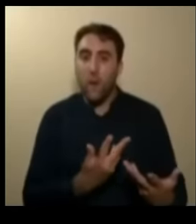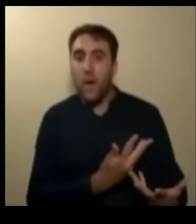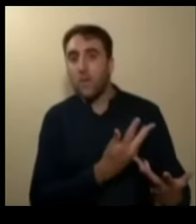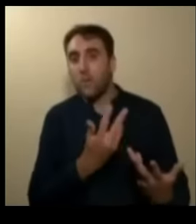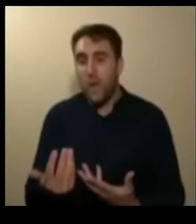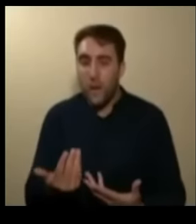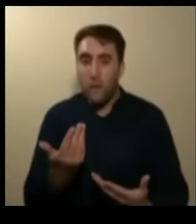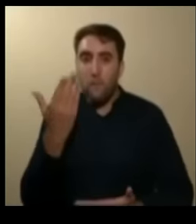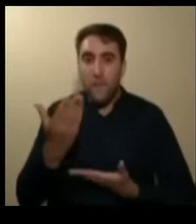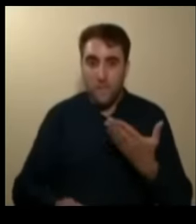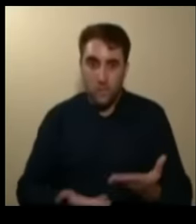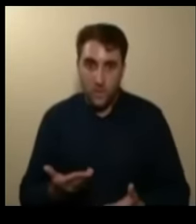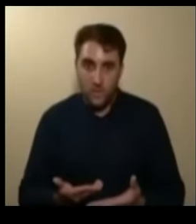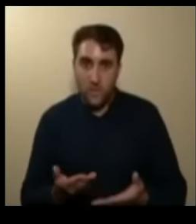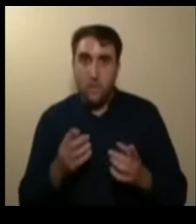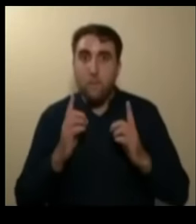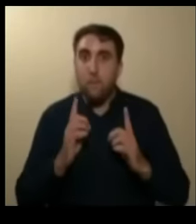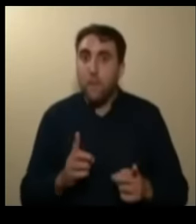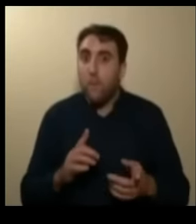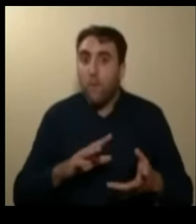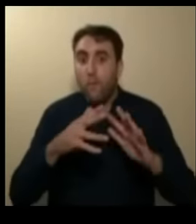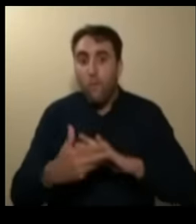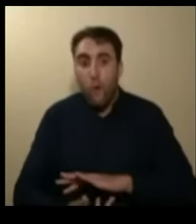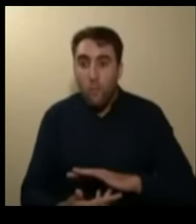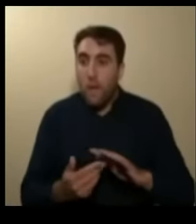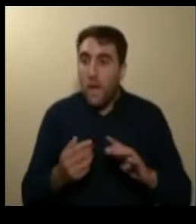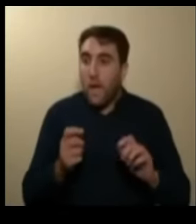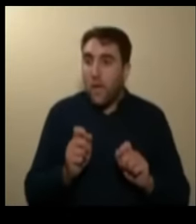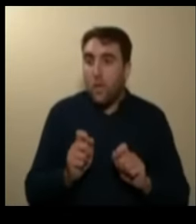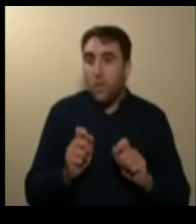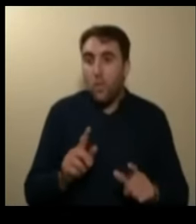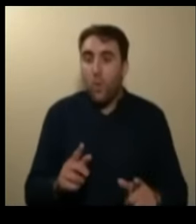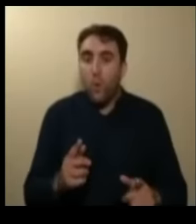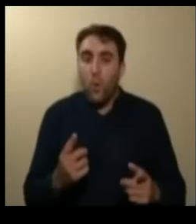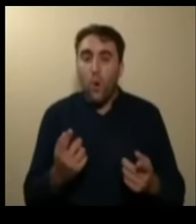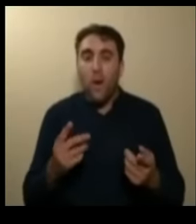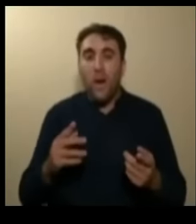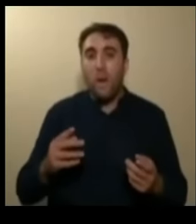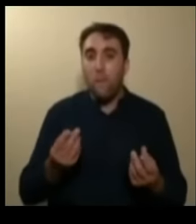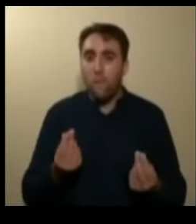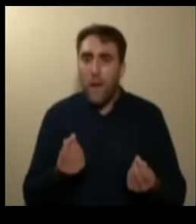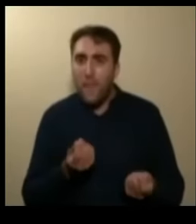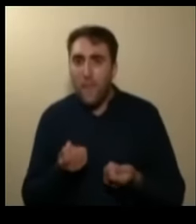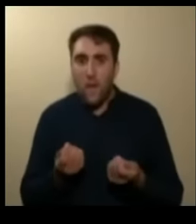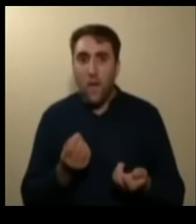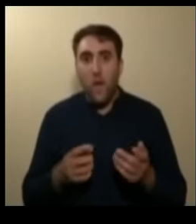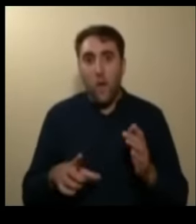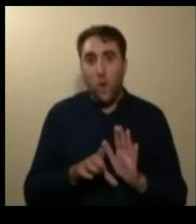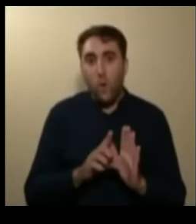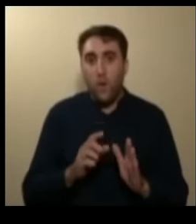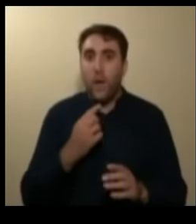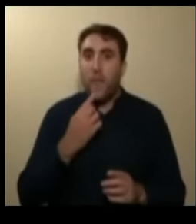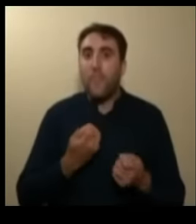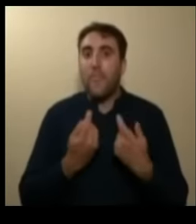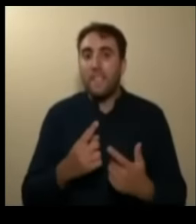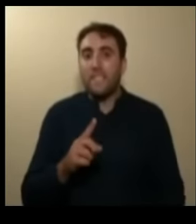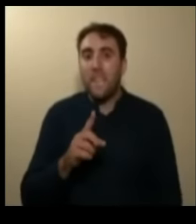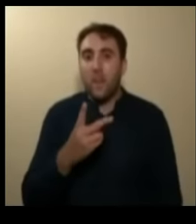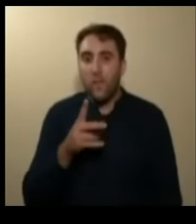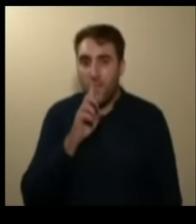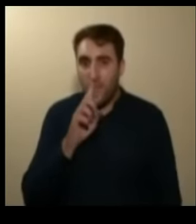la población. De la misma manera en el manejo de los recursos que se permitieron a la Luque elevarlos a